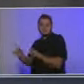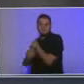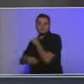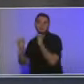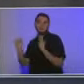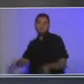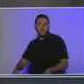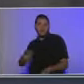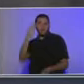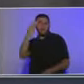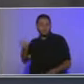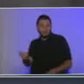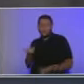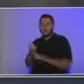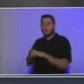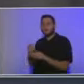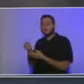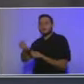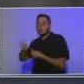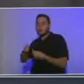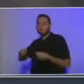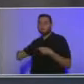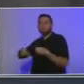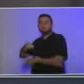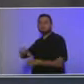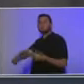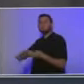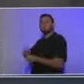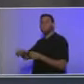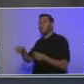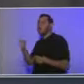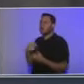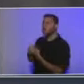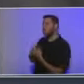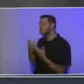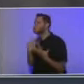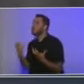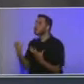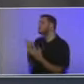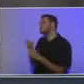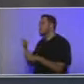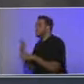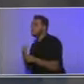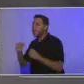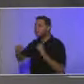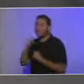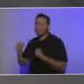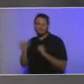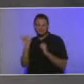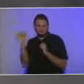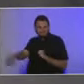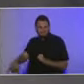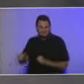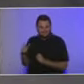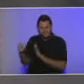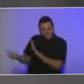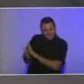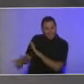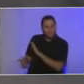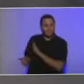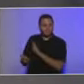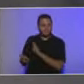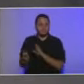estaba apostando y estaba participando. ¿Ves? El juez de valla. El juez de valla, a hacer un mero espectador, pero